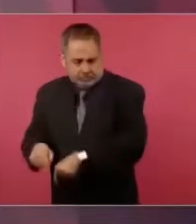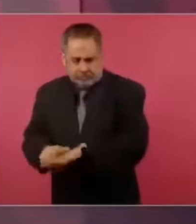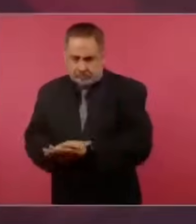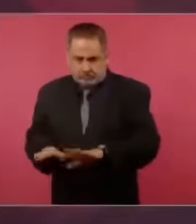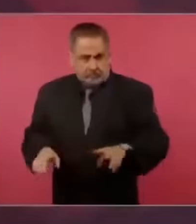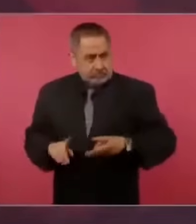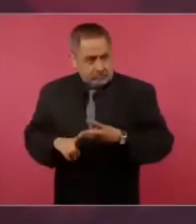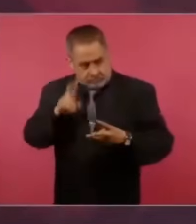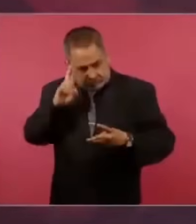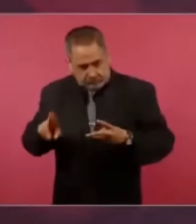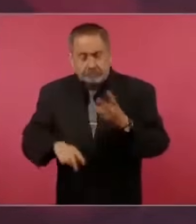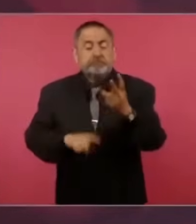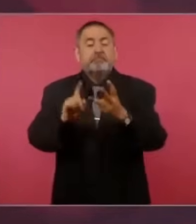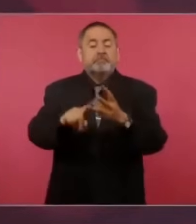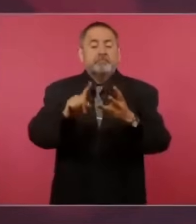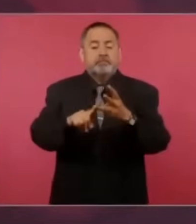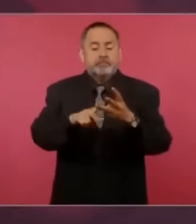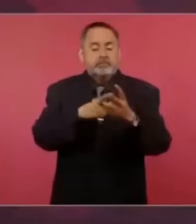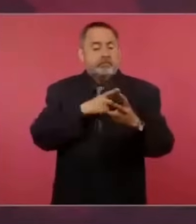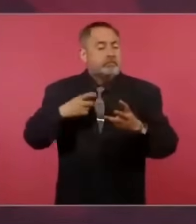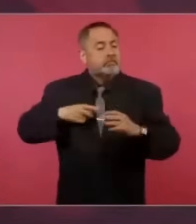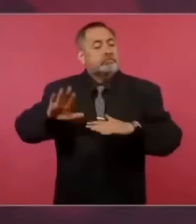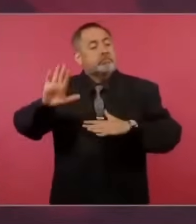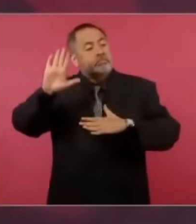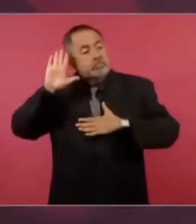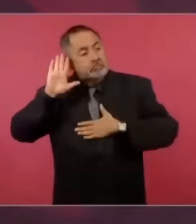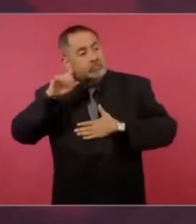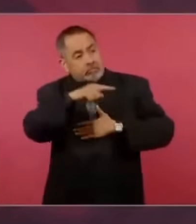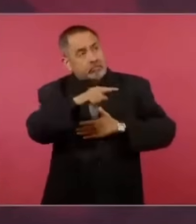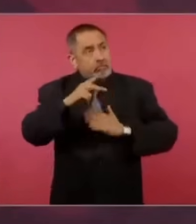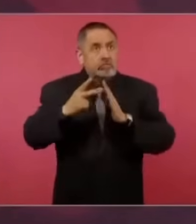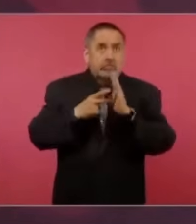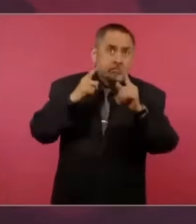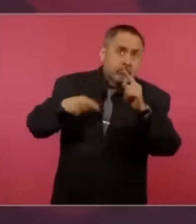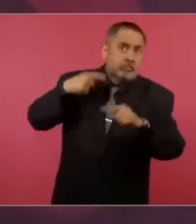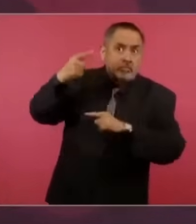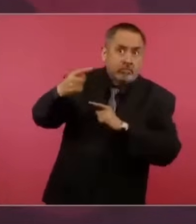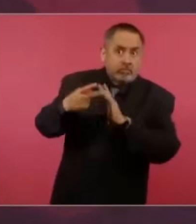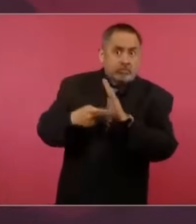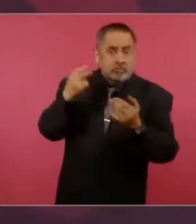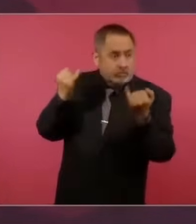Tercero, que se comprometan a la no repetición.